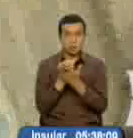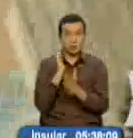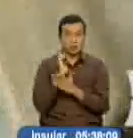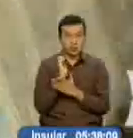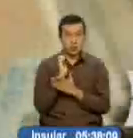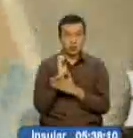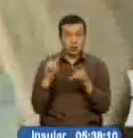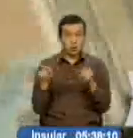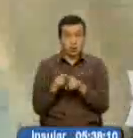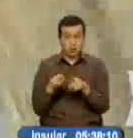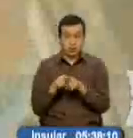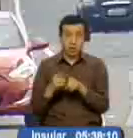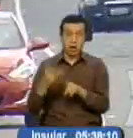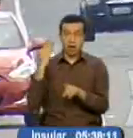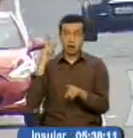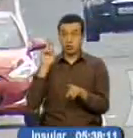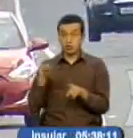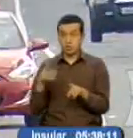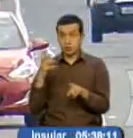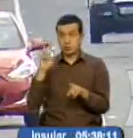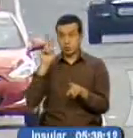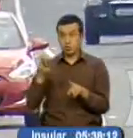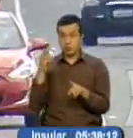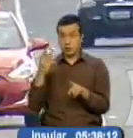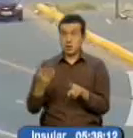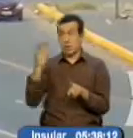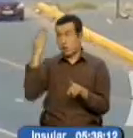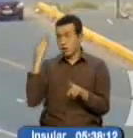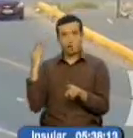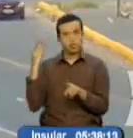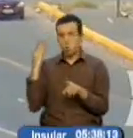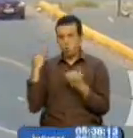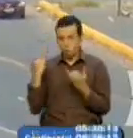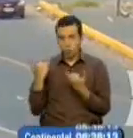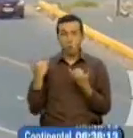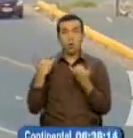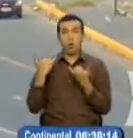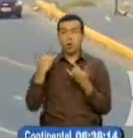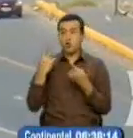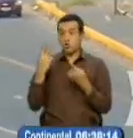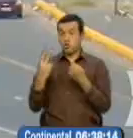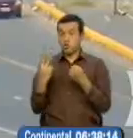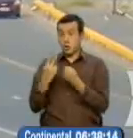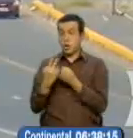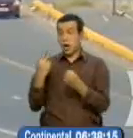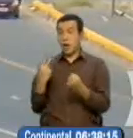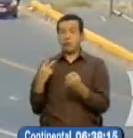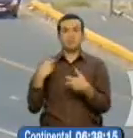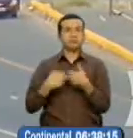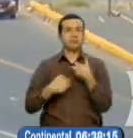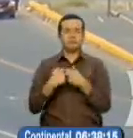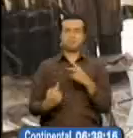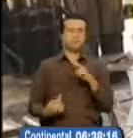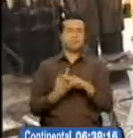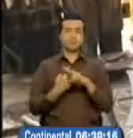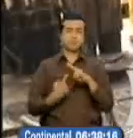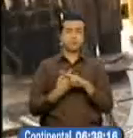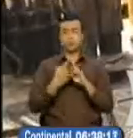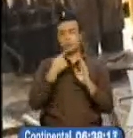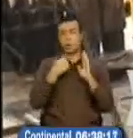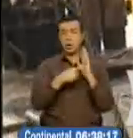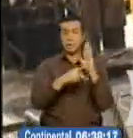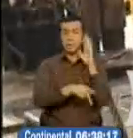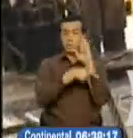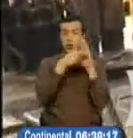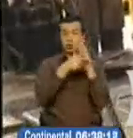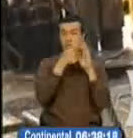no es la misma a la de los años 2015 y 2016, donde se soportaron las consecuencias de choques externos, entre otros, la reducción